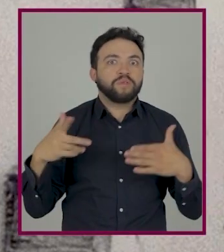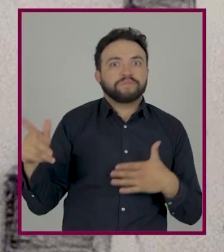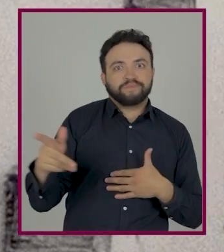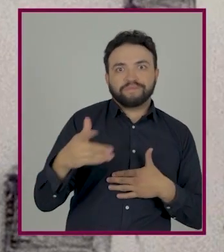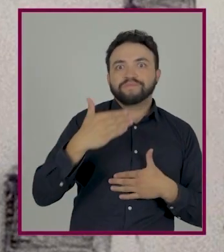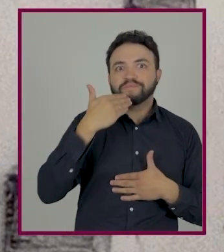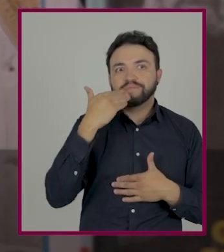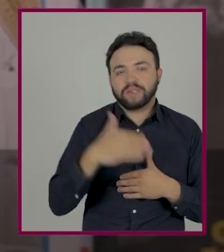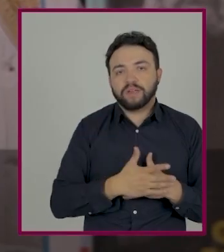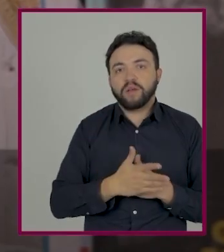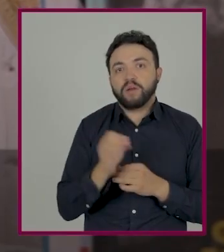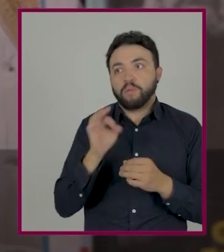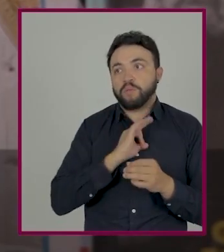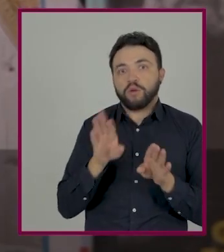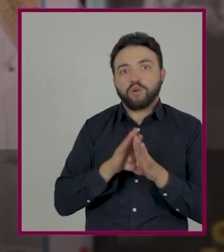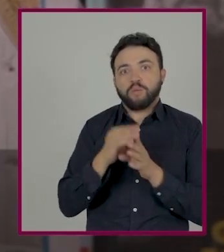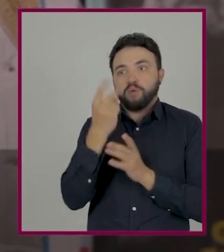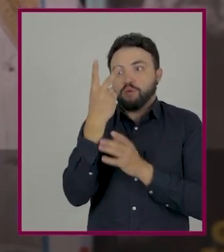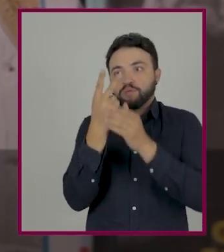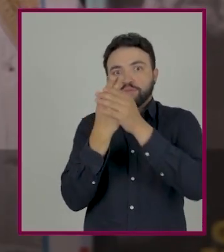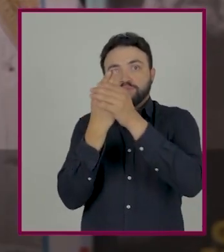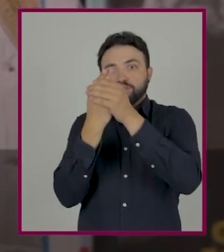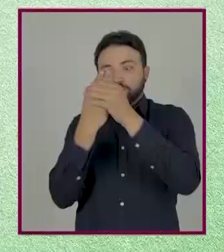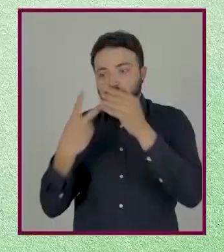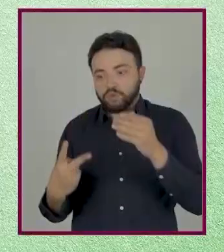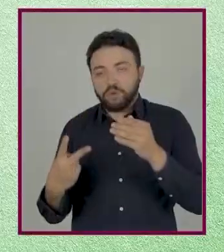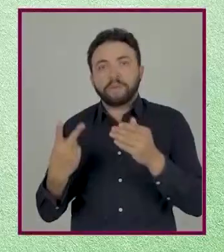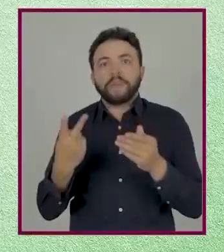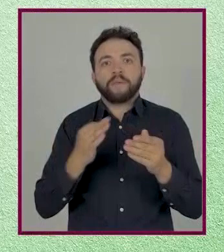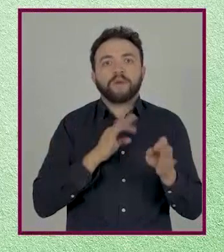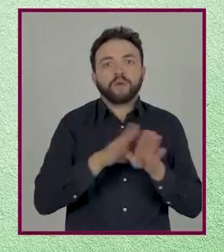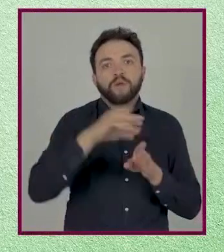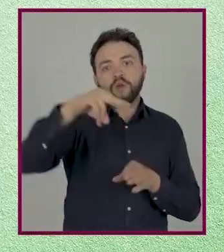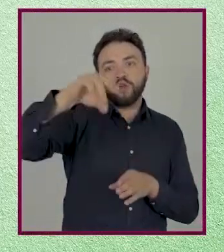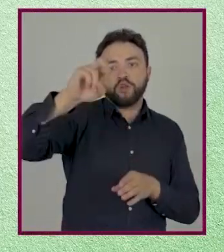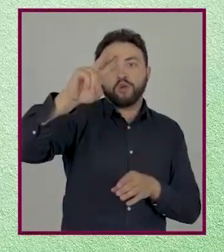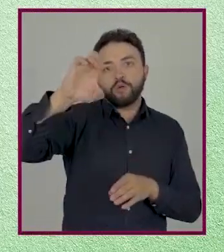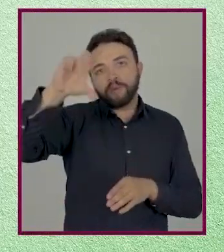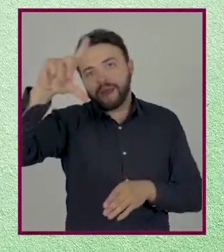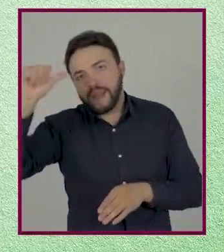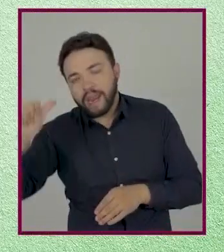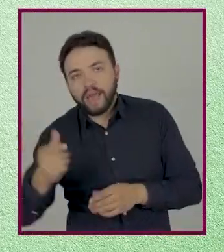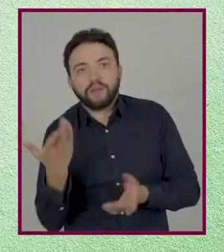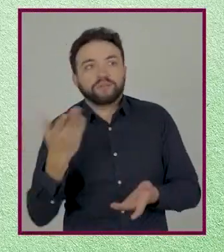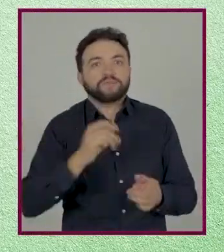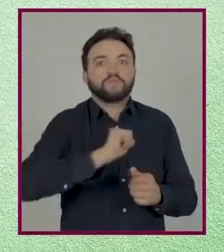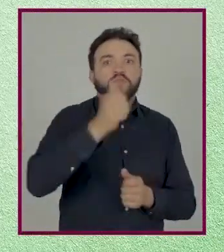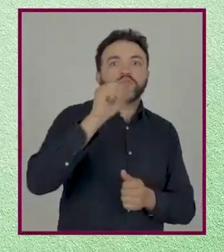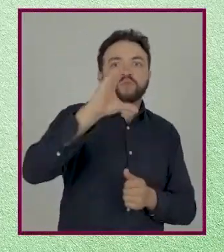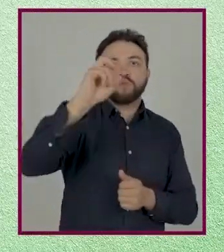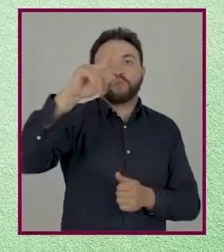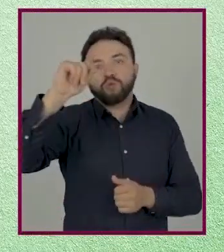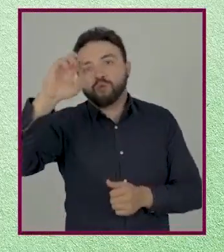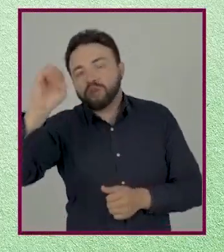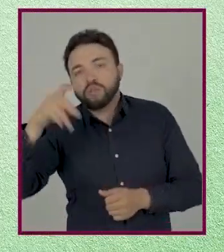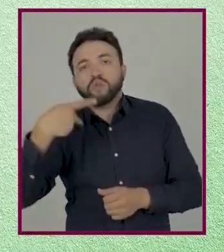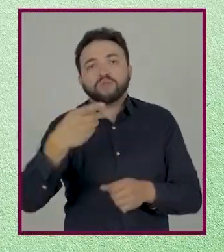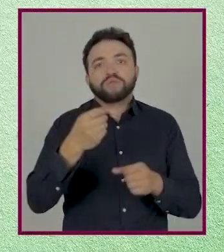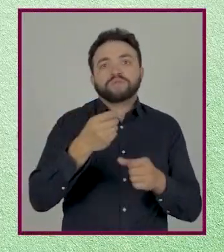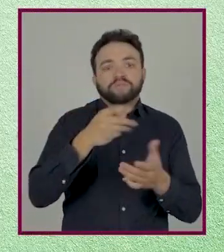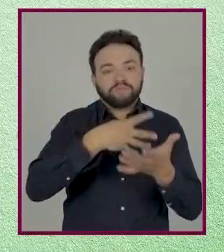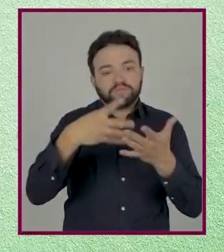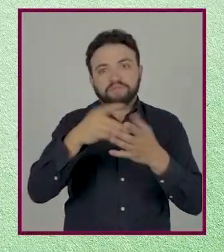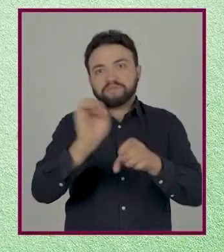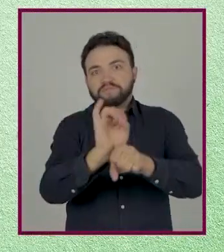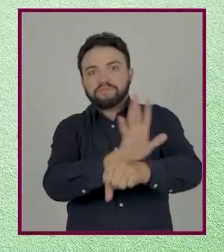clásico moderno. Dividirlo en 2 o 3. ¿Cuáles serían? Novelas, cuentos y poemas.